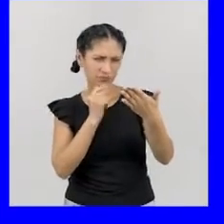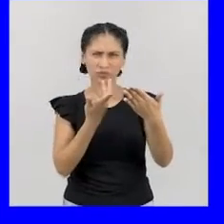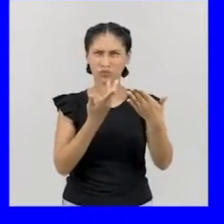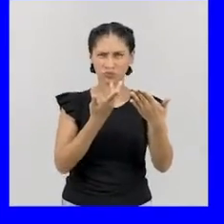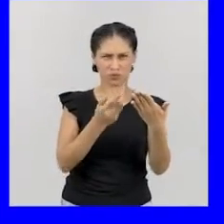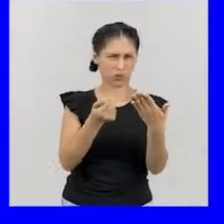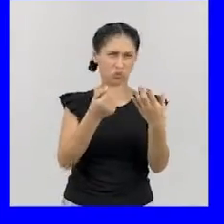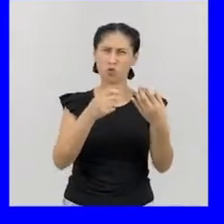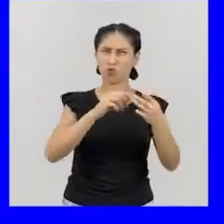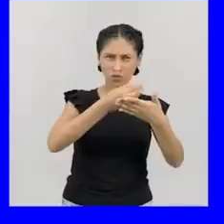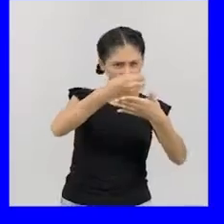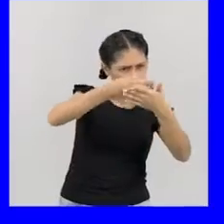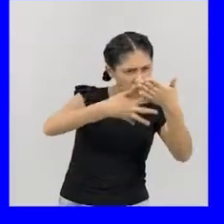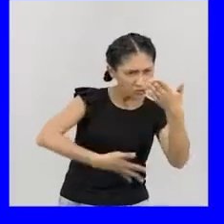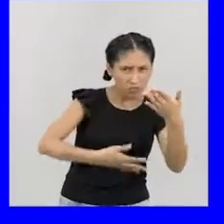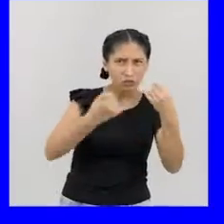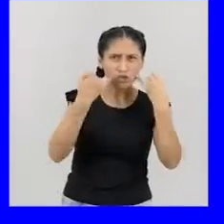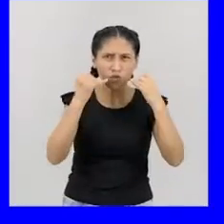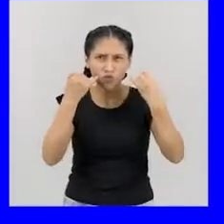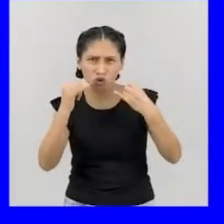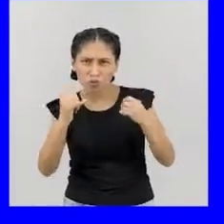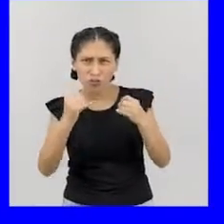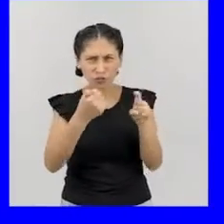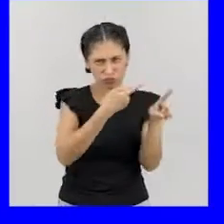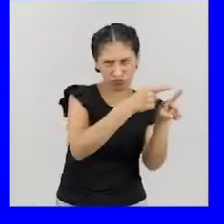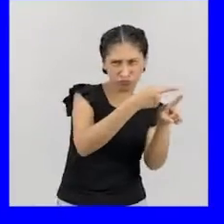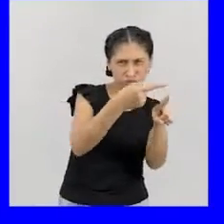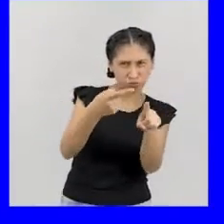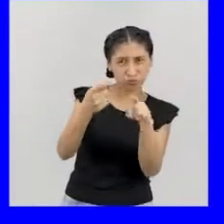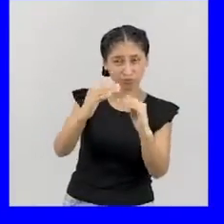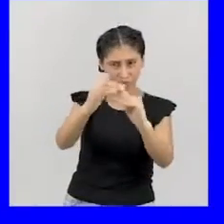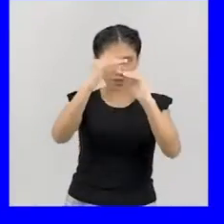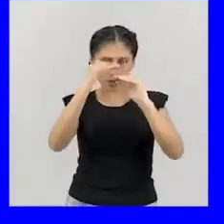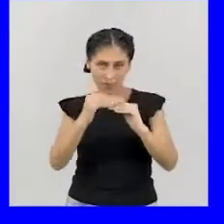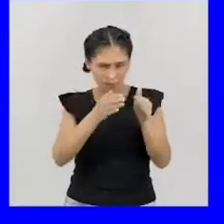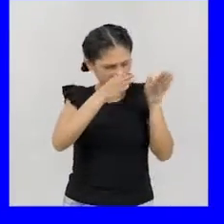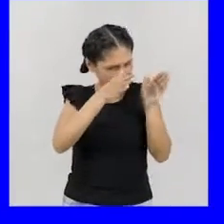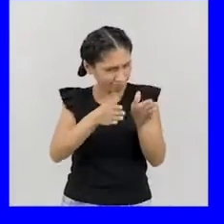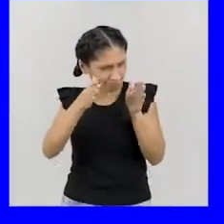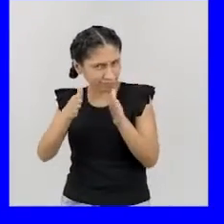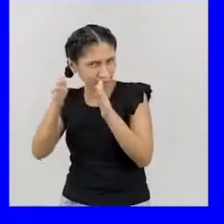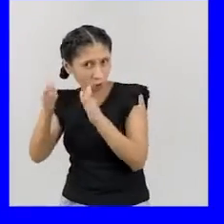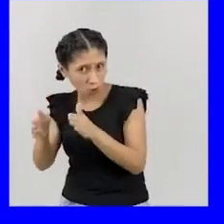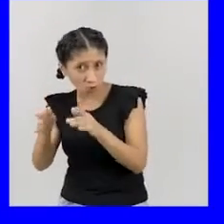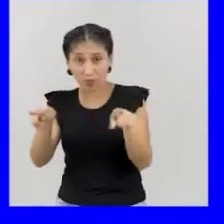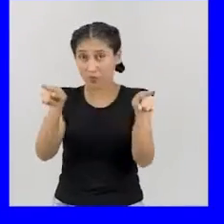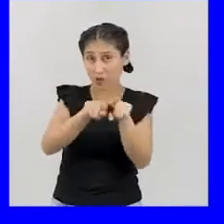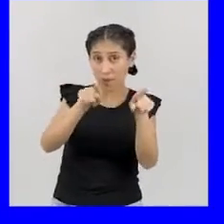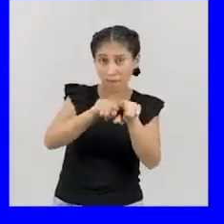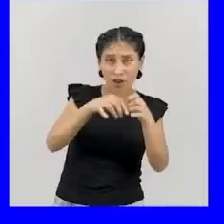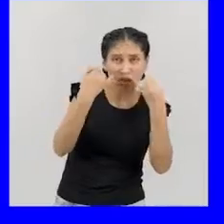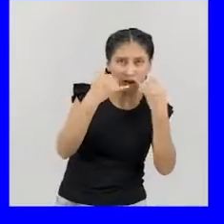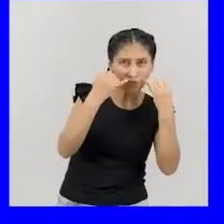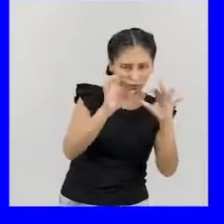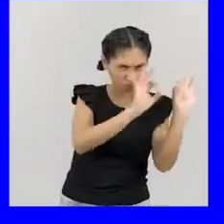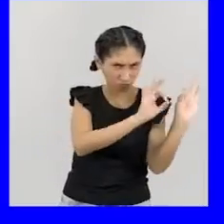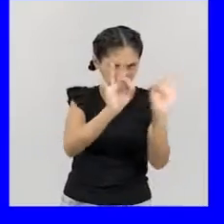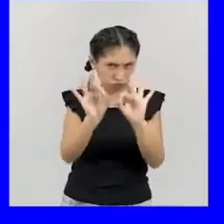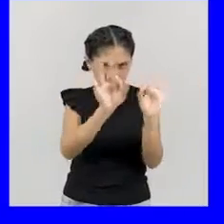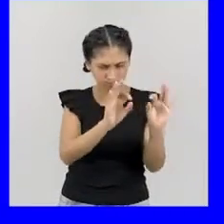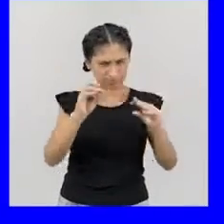escasez o exceso de información, orden lógico, lagunas, repeticiones o saltos de